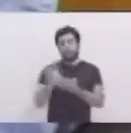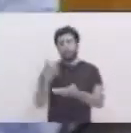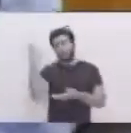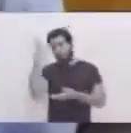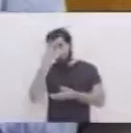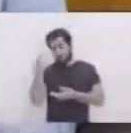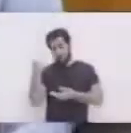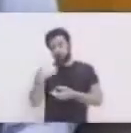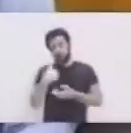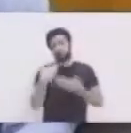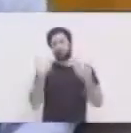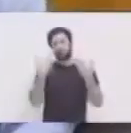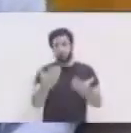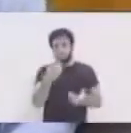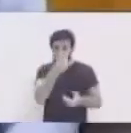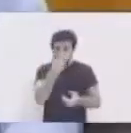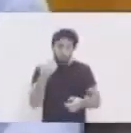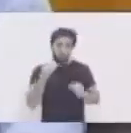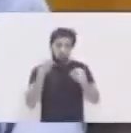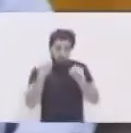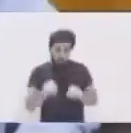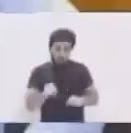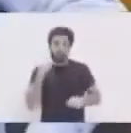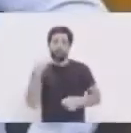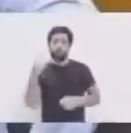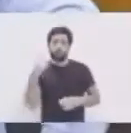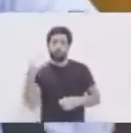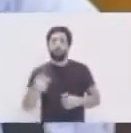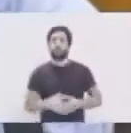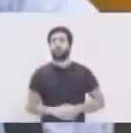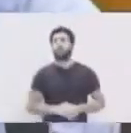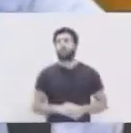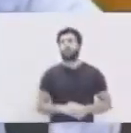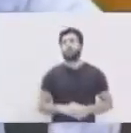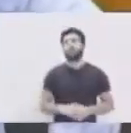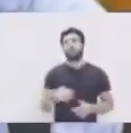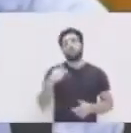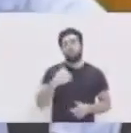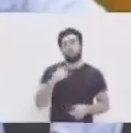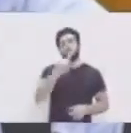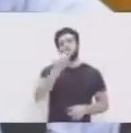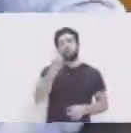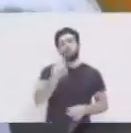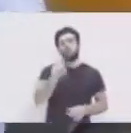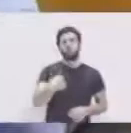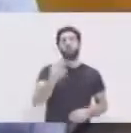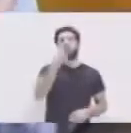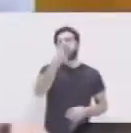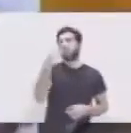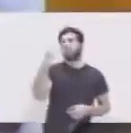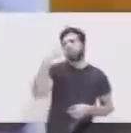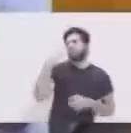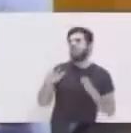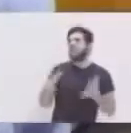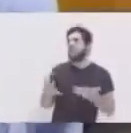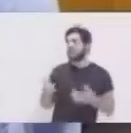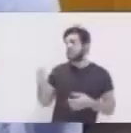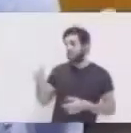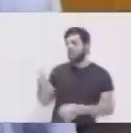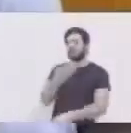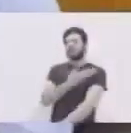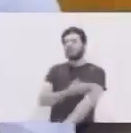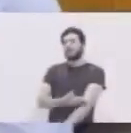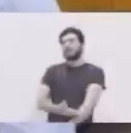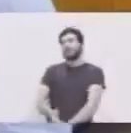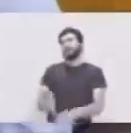los recomiendo porque es fantástico. La Otra Orilla de Marta Carrasco. Si yo les pregunto, ¿qué creen de qué va a tratar La Otra